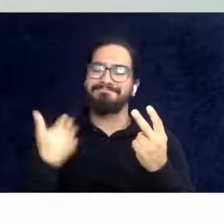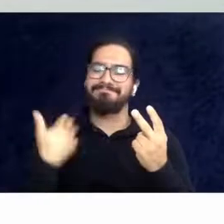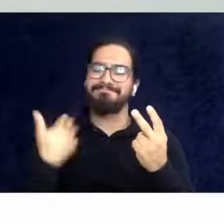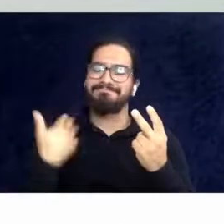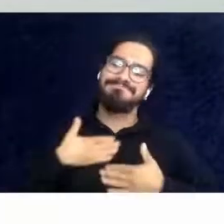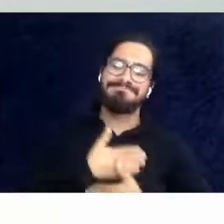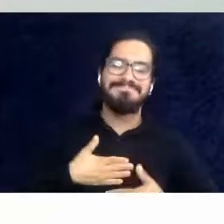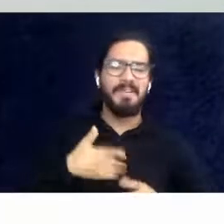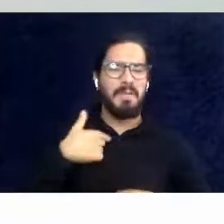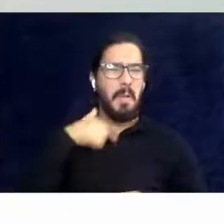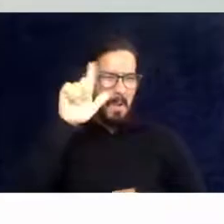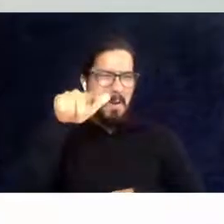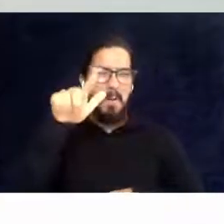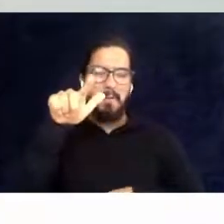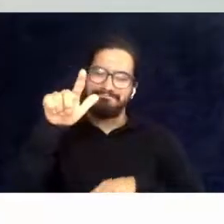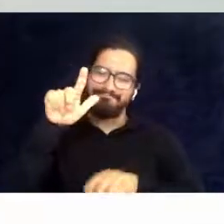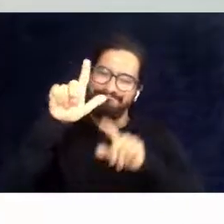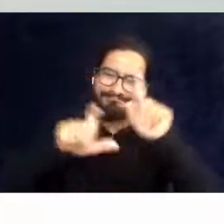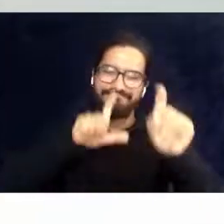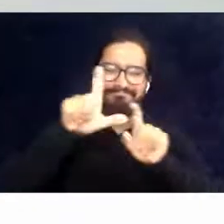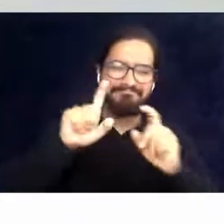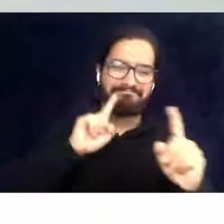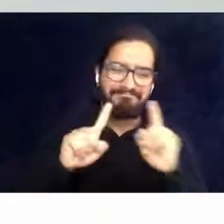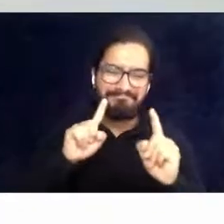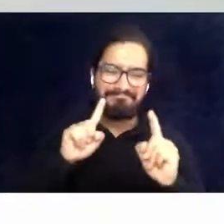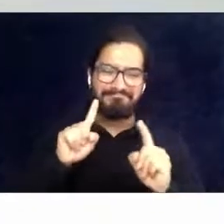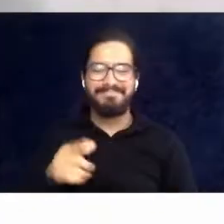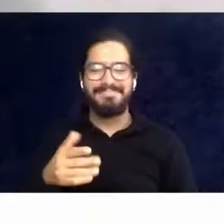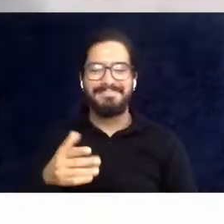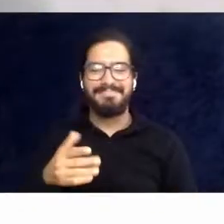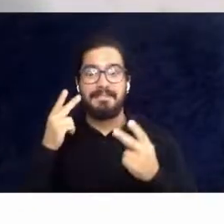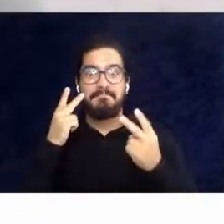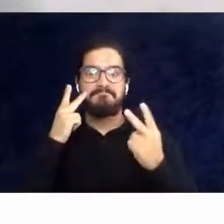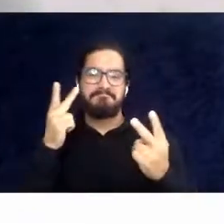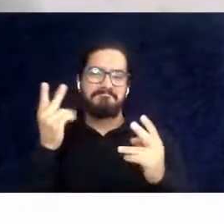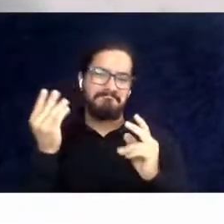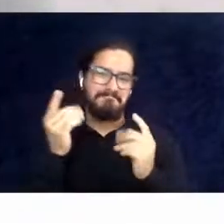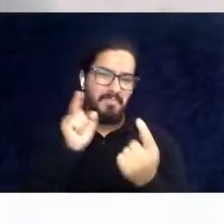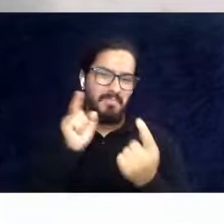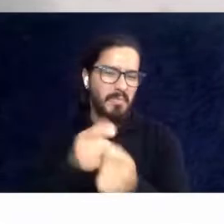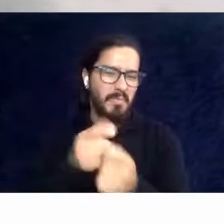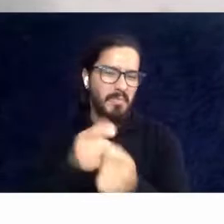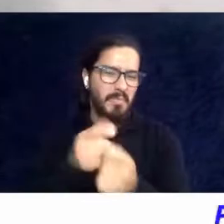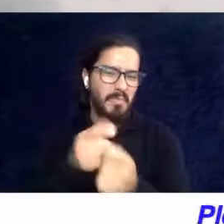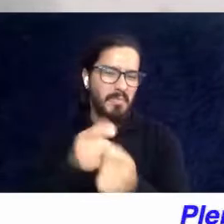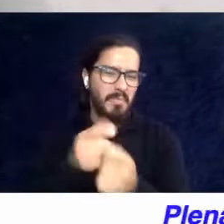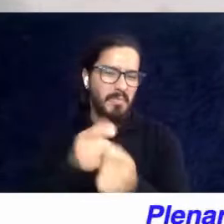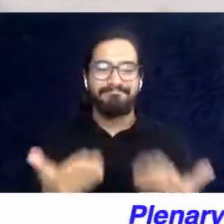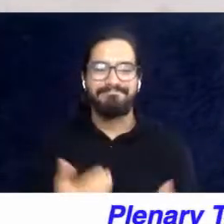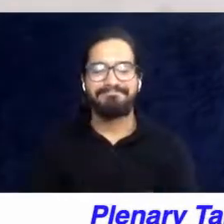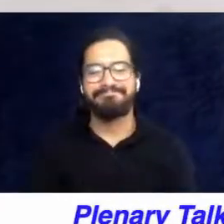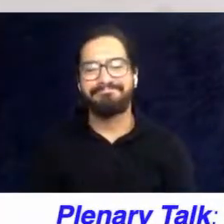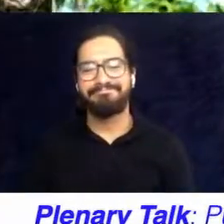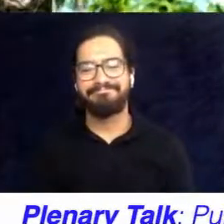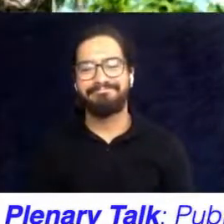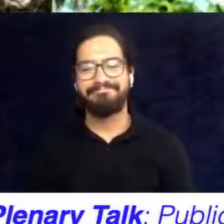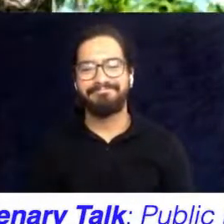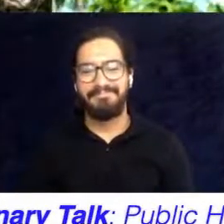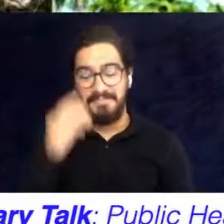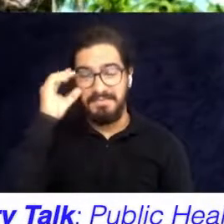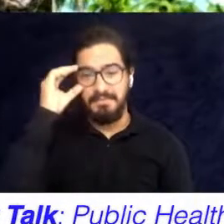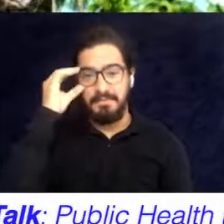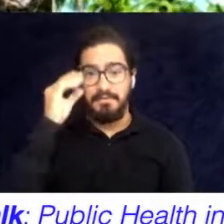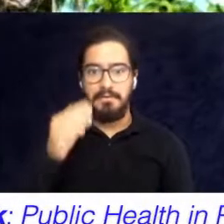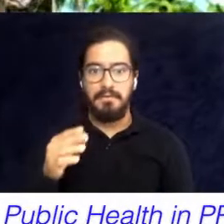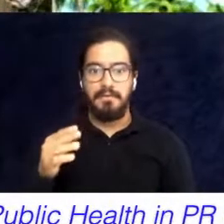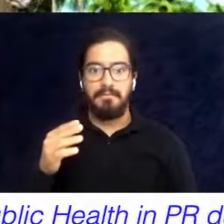por las redes, así que ya nos veremos. Muchas gracias nuevamente. Gracias a ustedes por la invitación. Chévere. Fabiola, por favor, sigue con